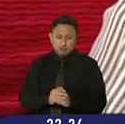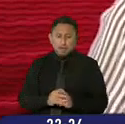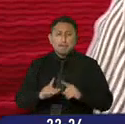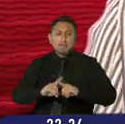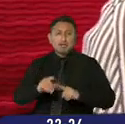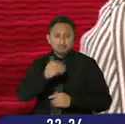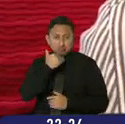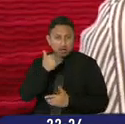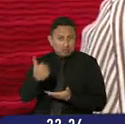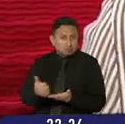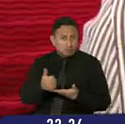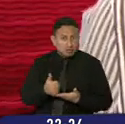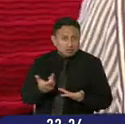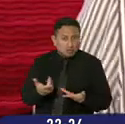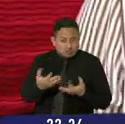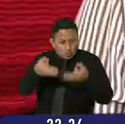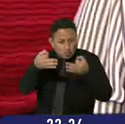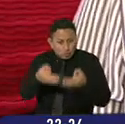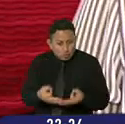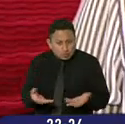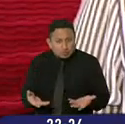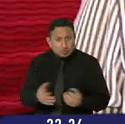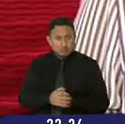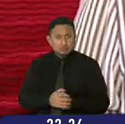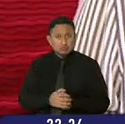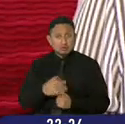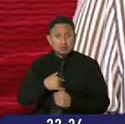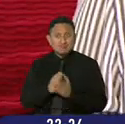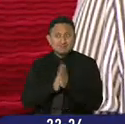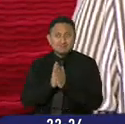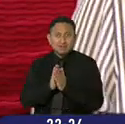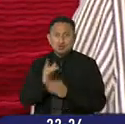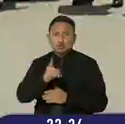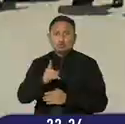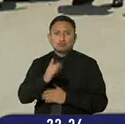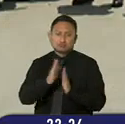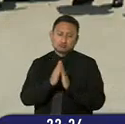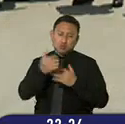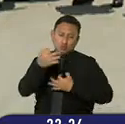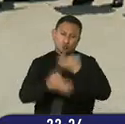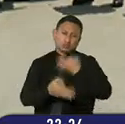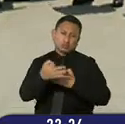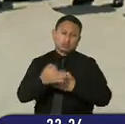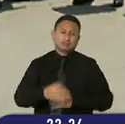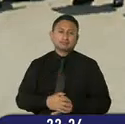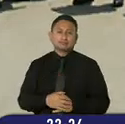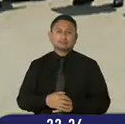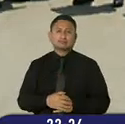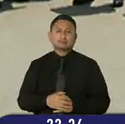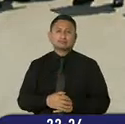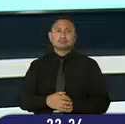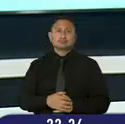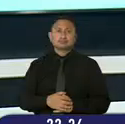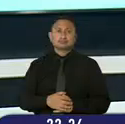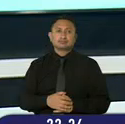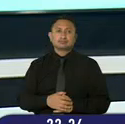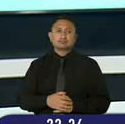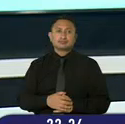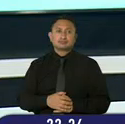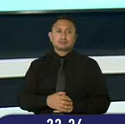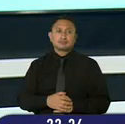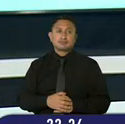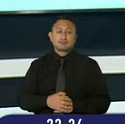que es lo justo y no es ambición, es justicia. Informó Roselena Vascones. El